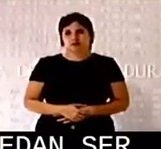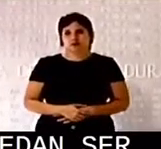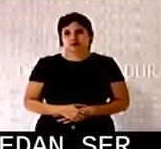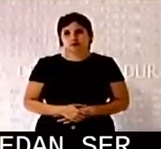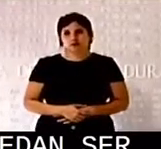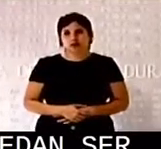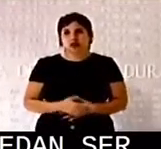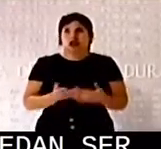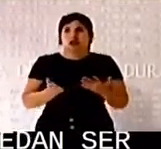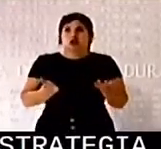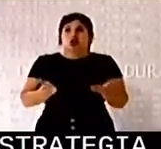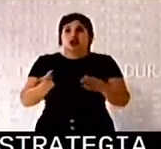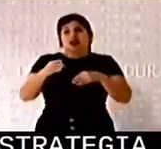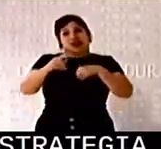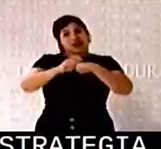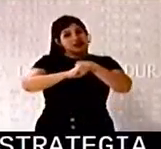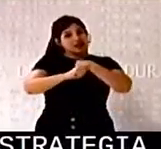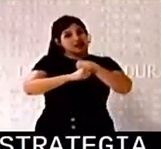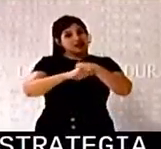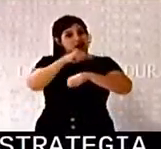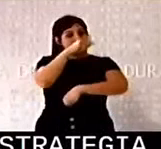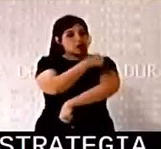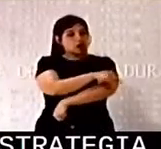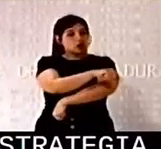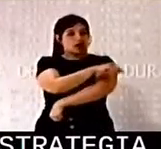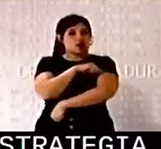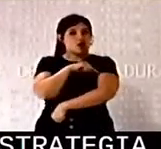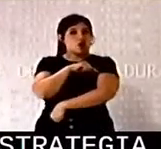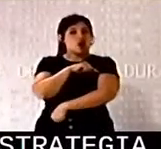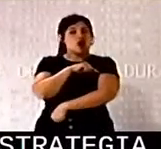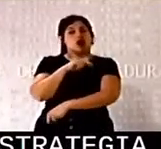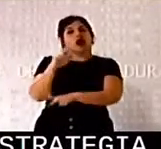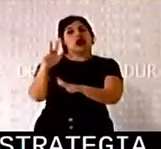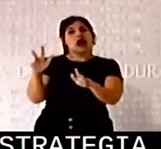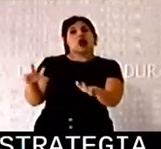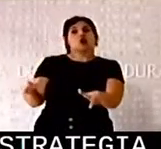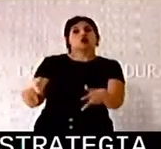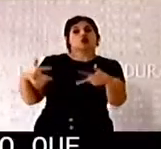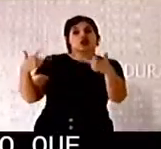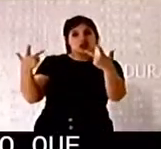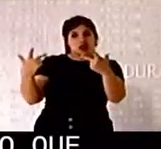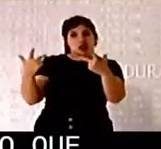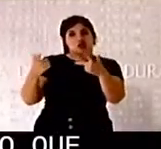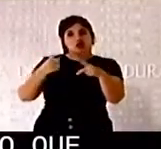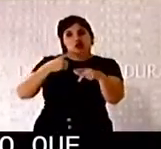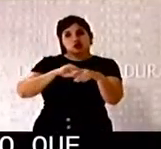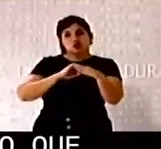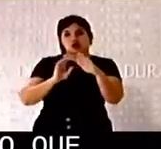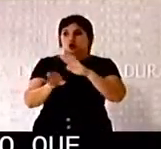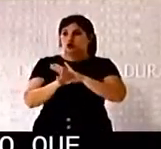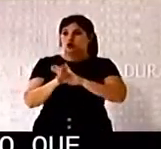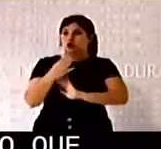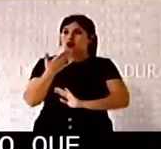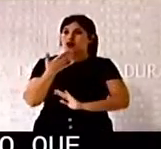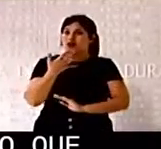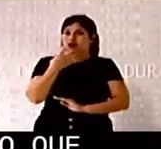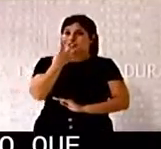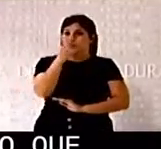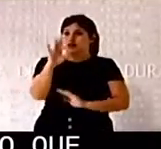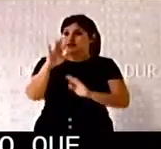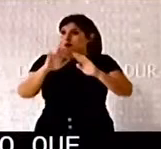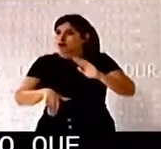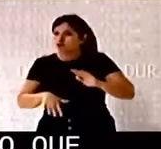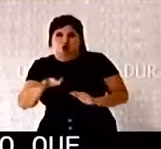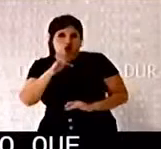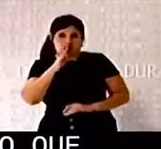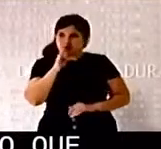En la estrategia de vacunación todavía no está autorizado que sigamos por debajo de los 40 años. Se